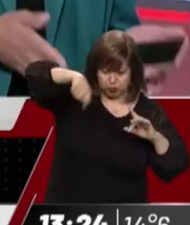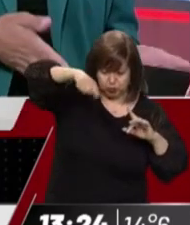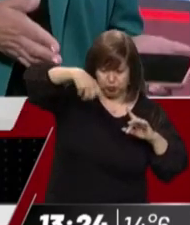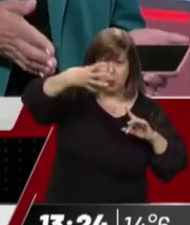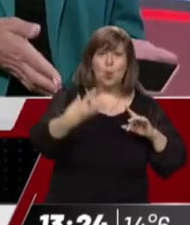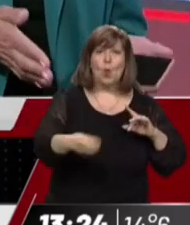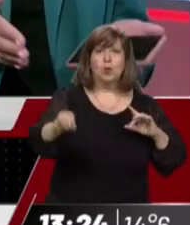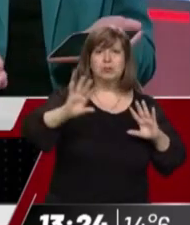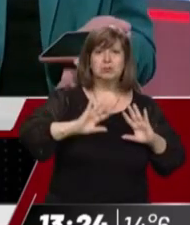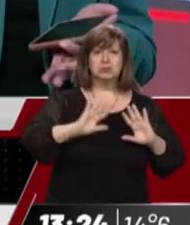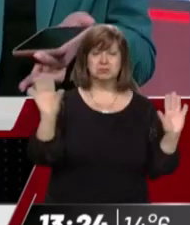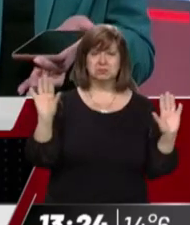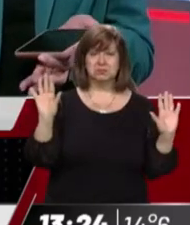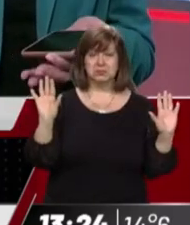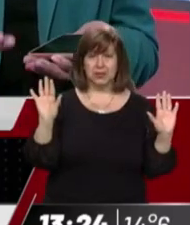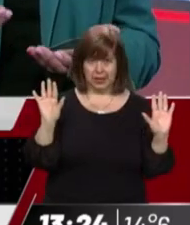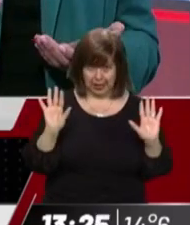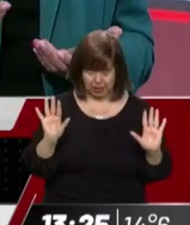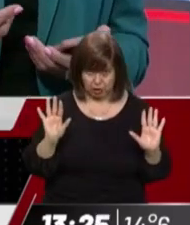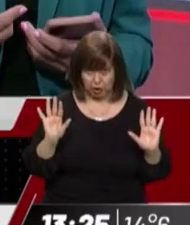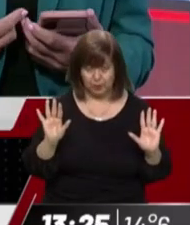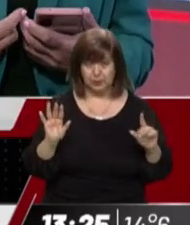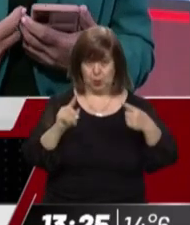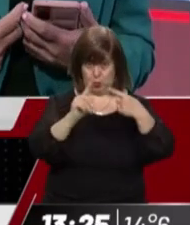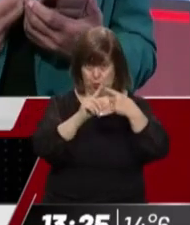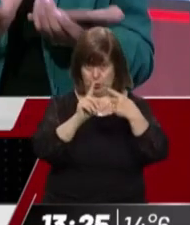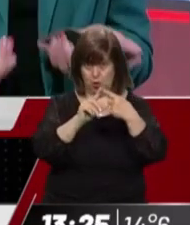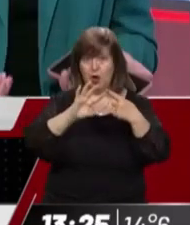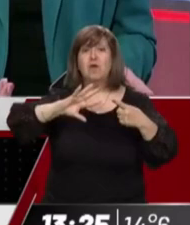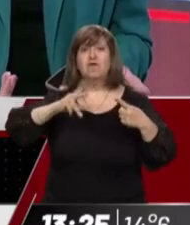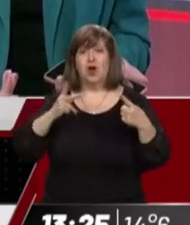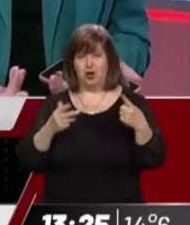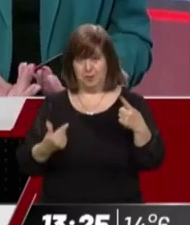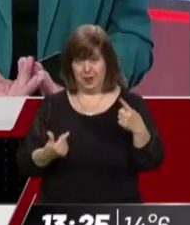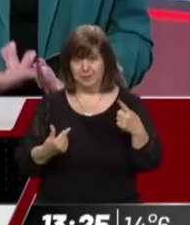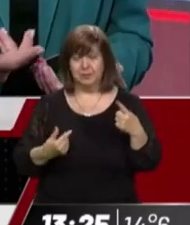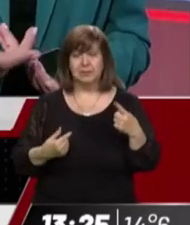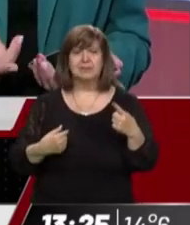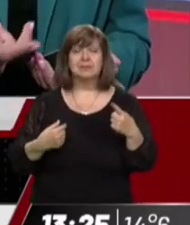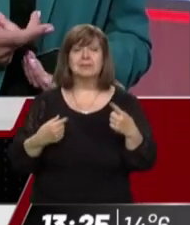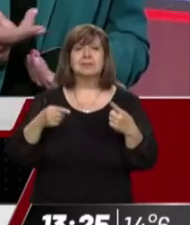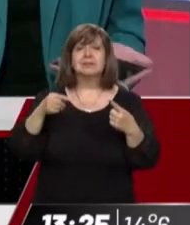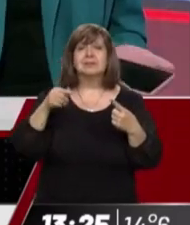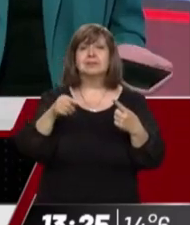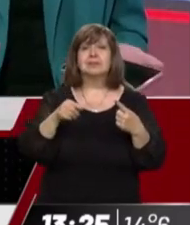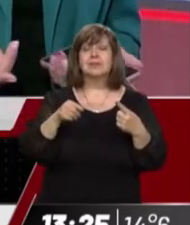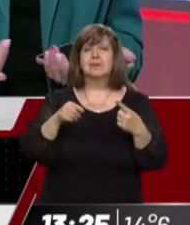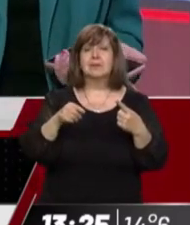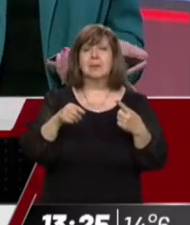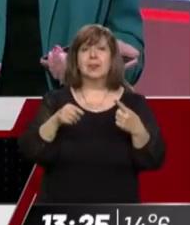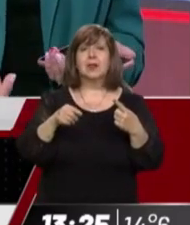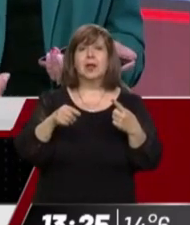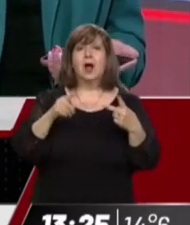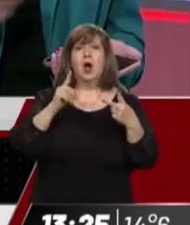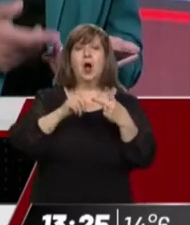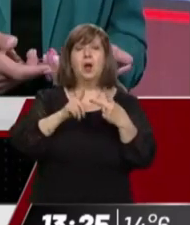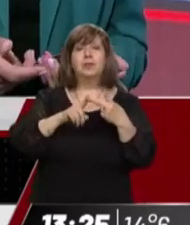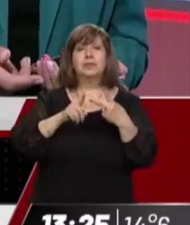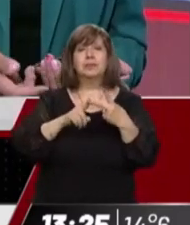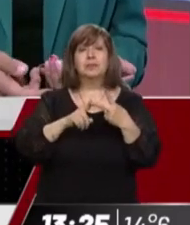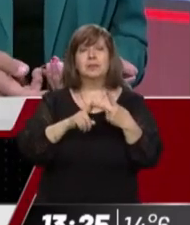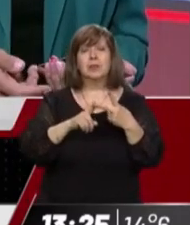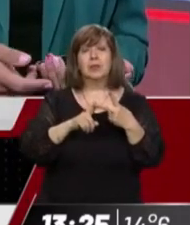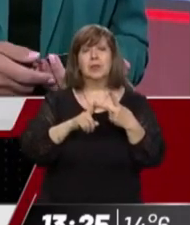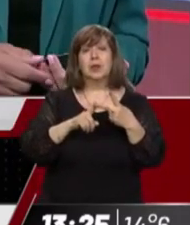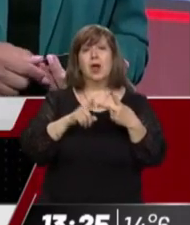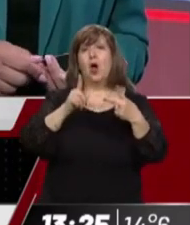de los medicamentos con los residuos domiciliarios. La verdad que uno los arroja en lo que tiene que ver con los residuos normales y puede terminar